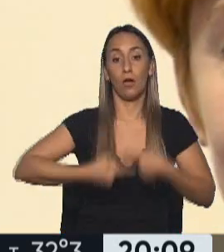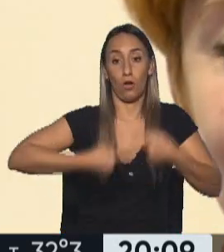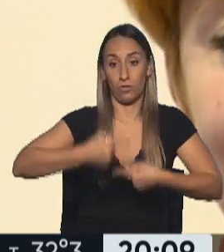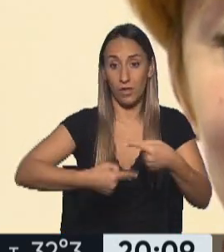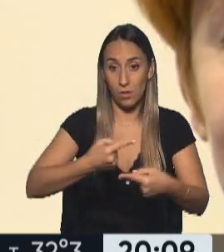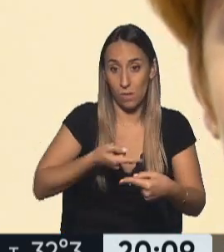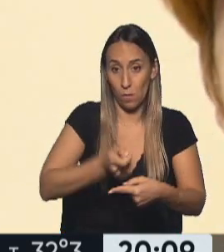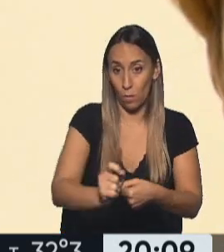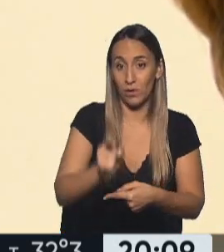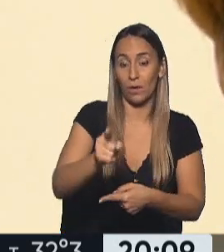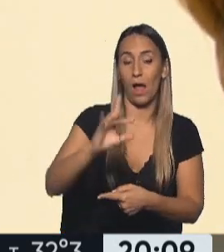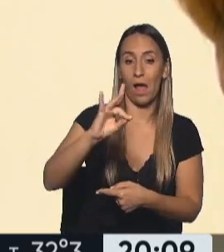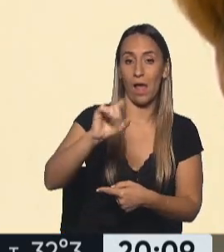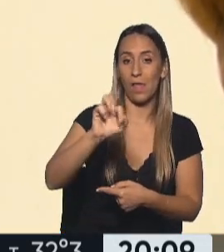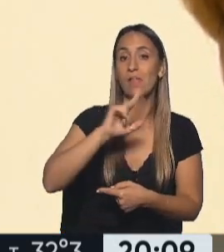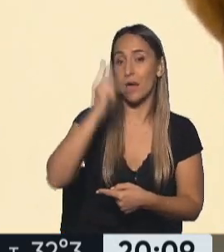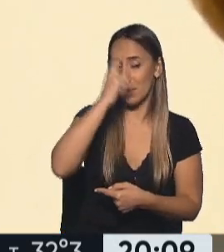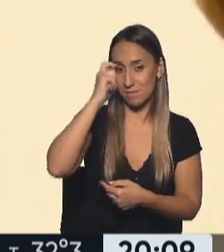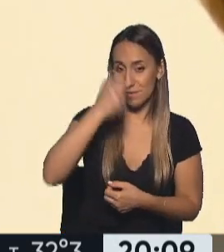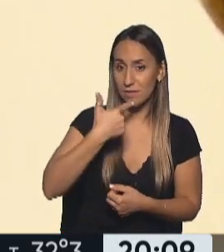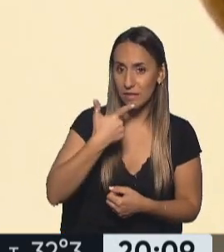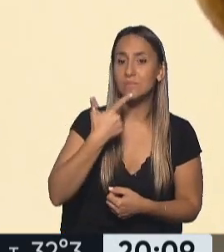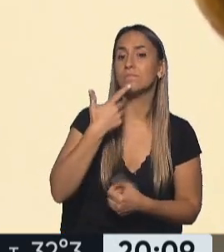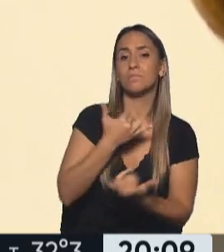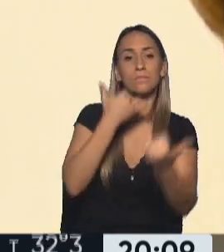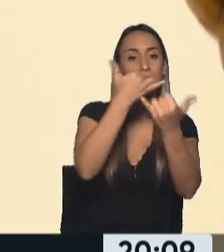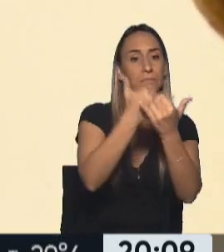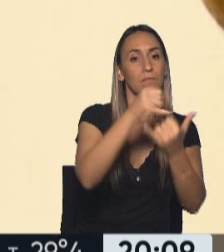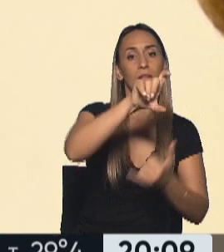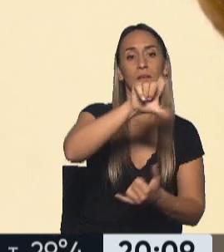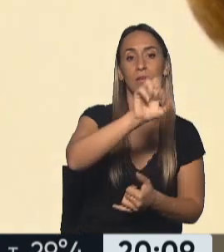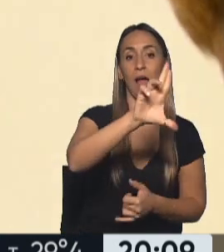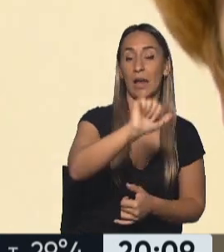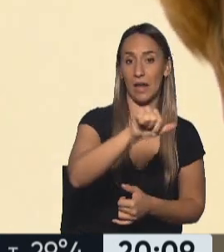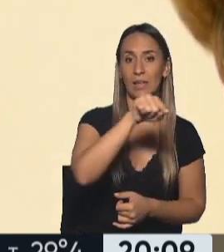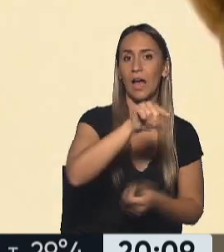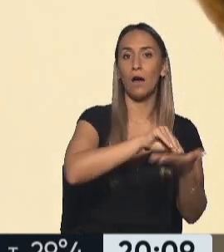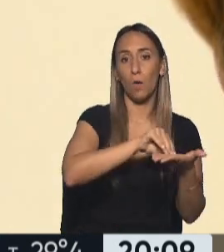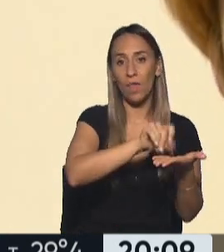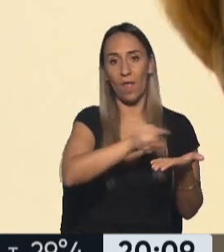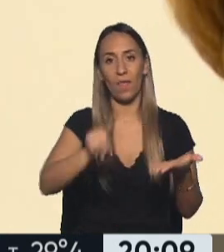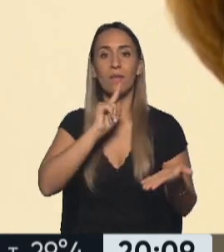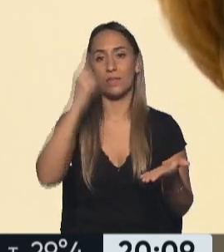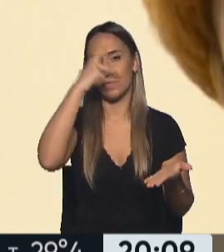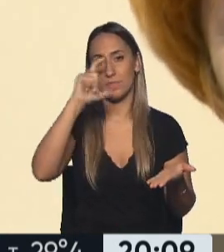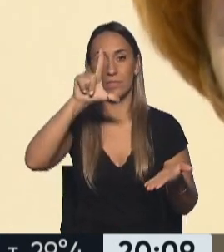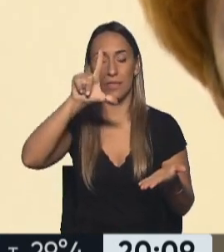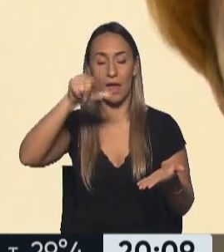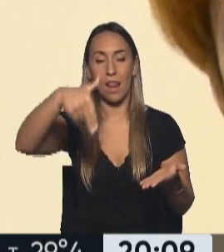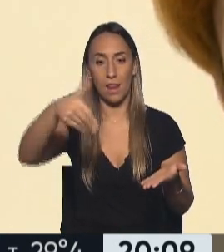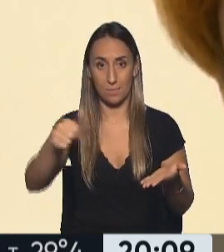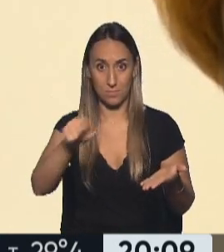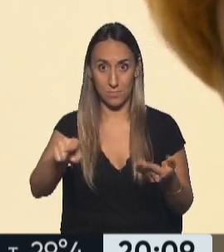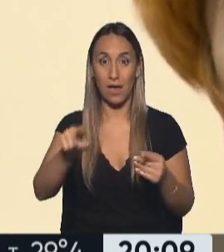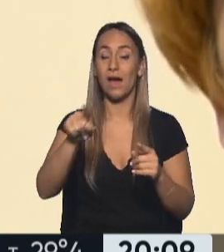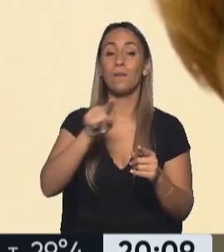Juan D'Artes. Y vamos a mantener una comunicación telefónica con Carla Junqueira, quien es la abogada de Thelma Fardin en